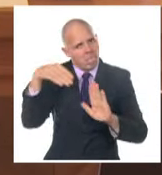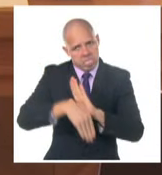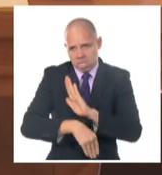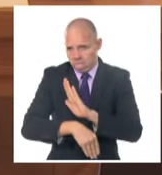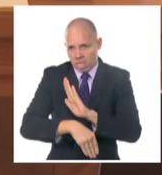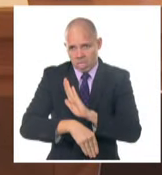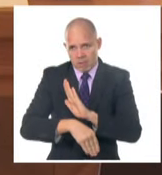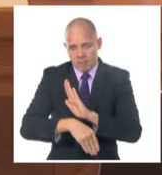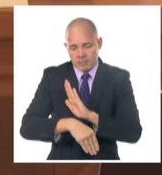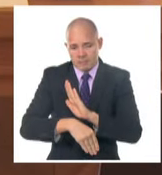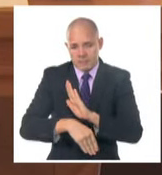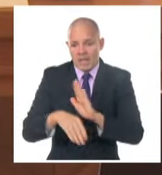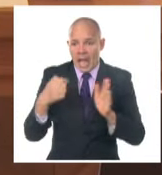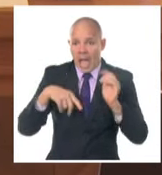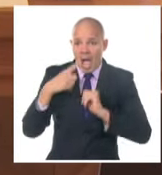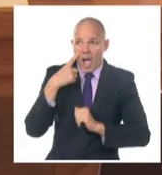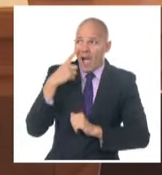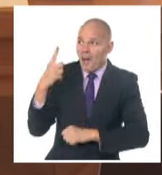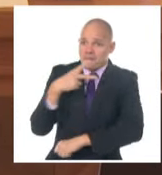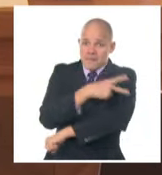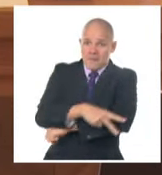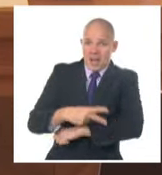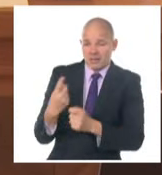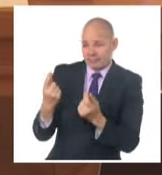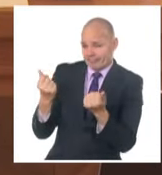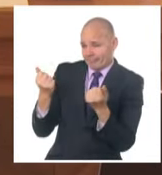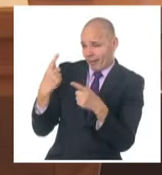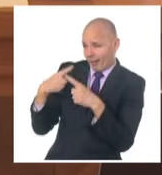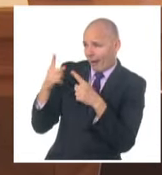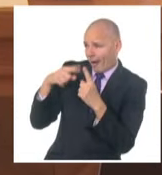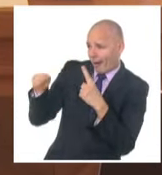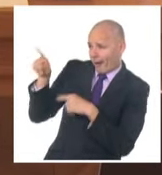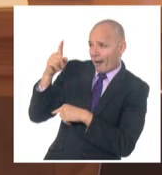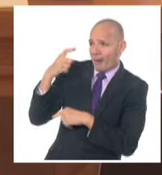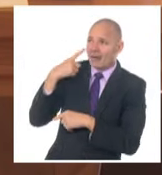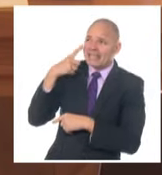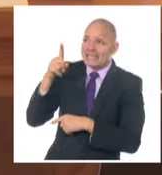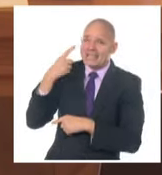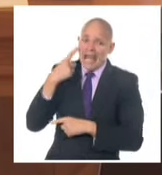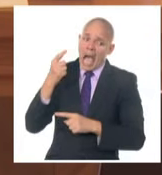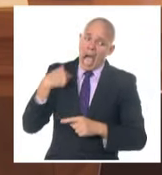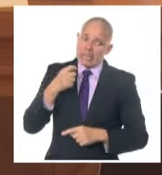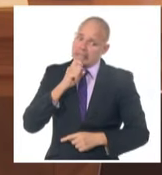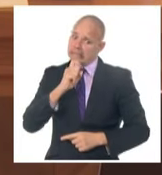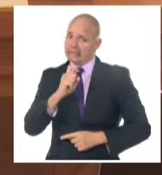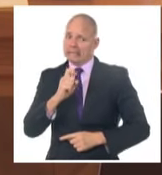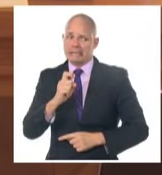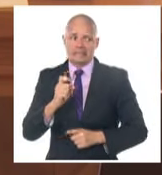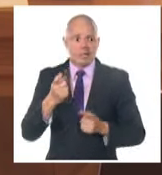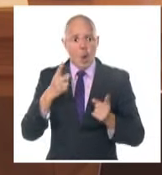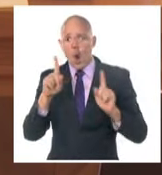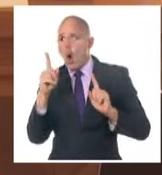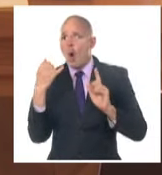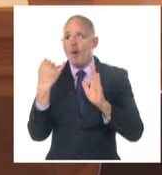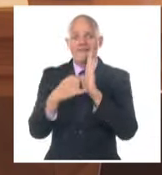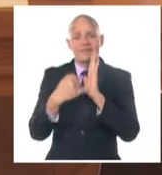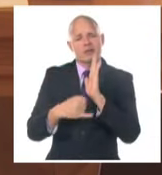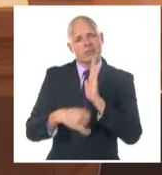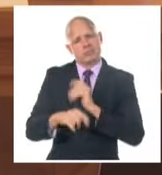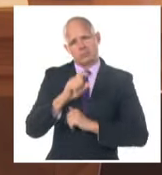para que los países más ricos incumplan con compromiso de destinar al menos